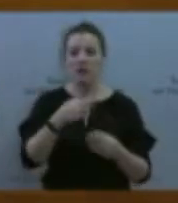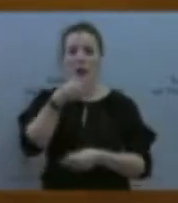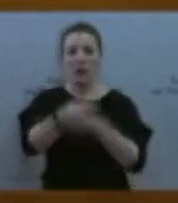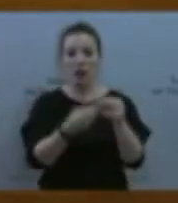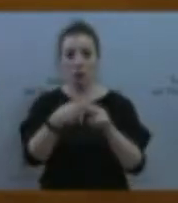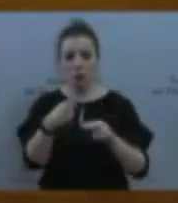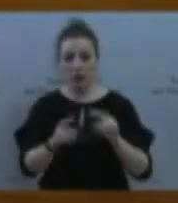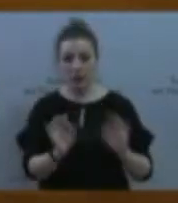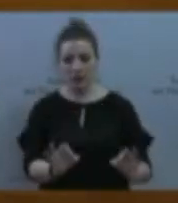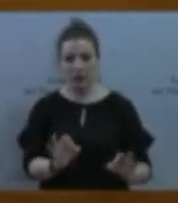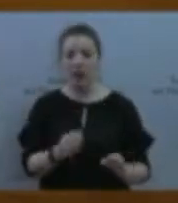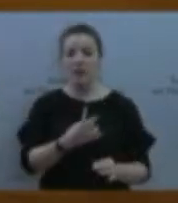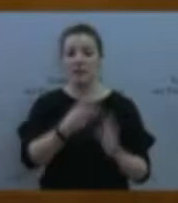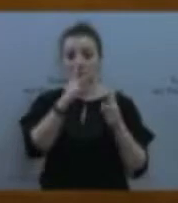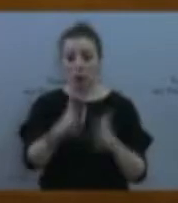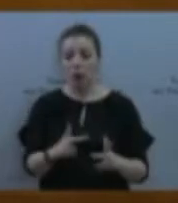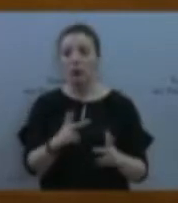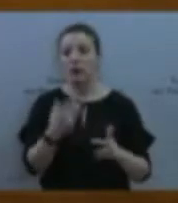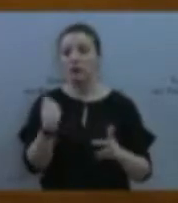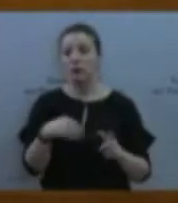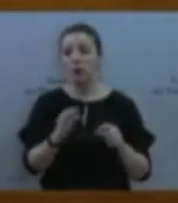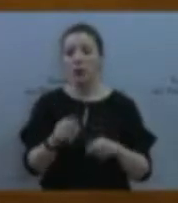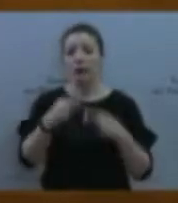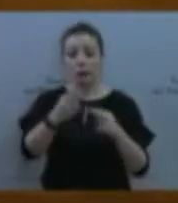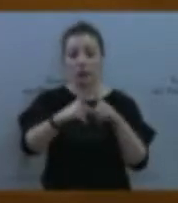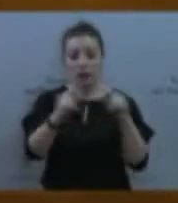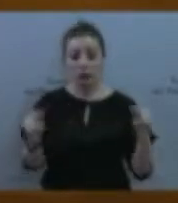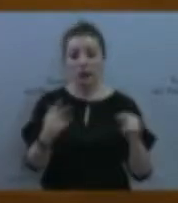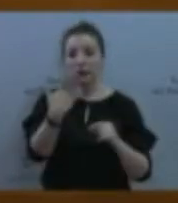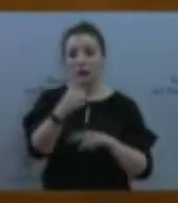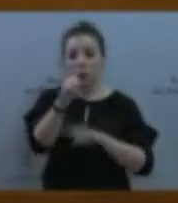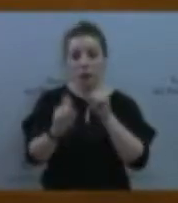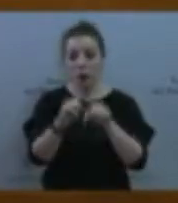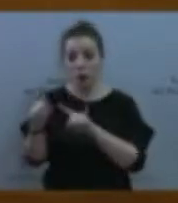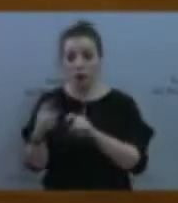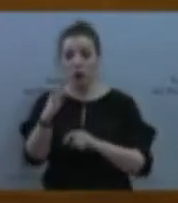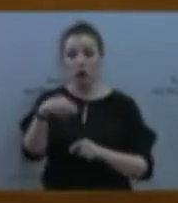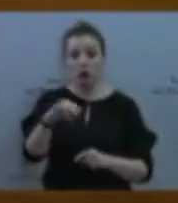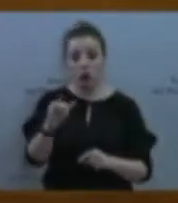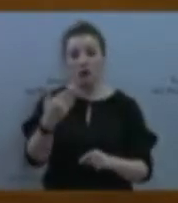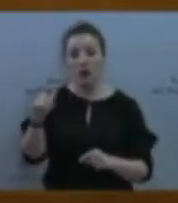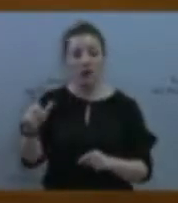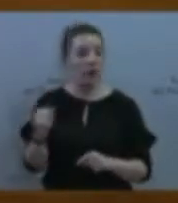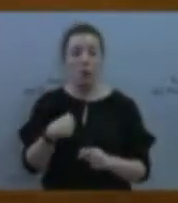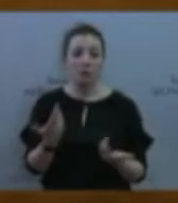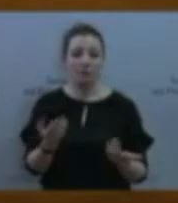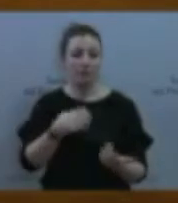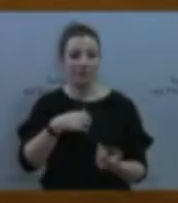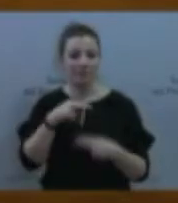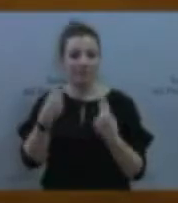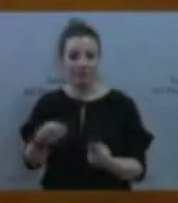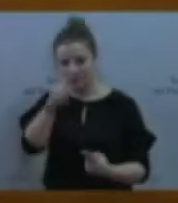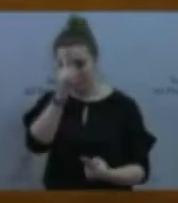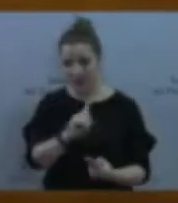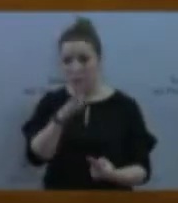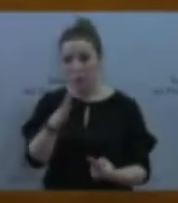tuvo que responder en Asturias a las 5 preguntas de Tony Benn, no estuvo a la altura. Se desentendió de quién le había otorgado la legitimidad y